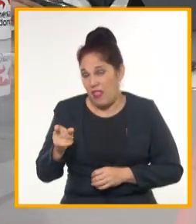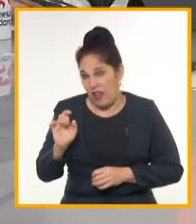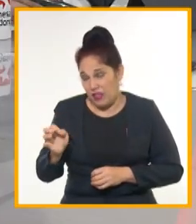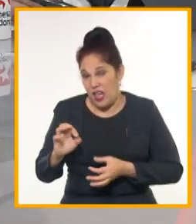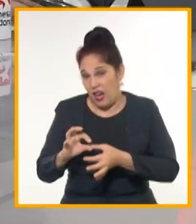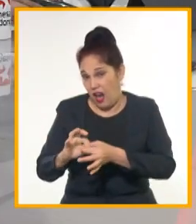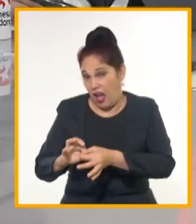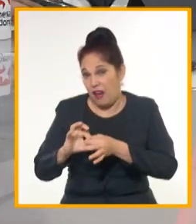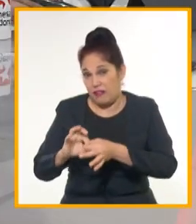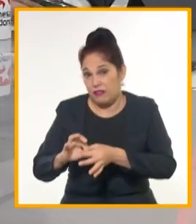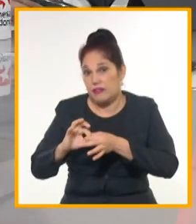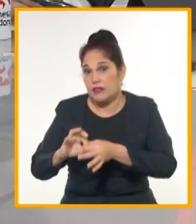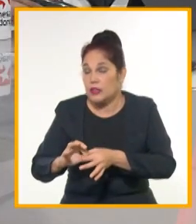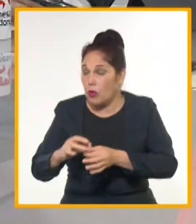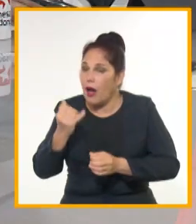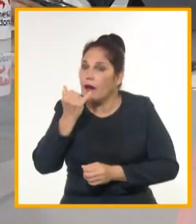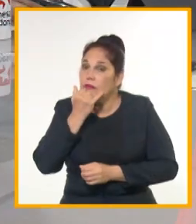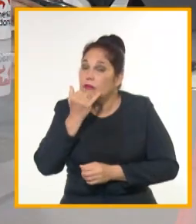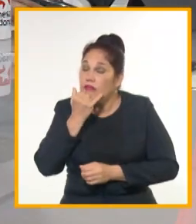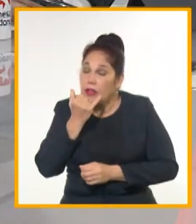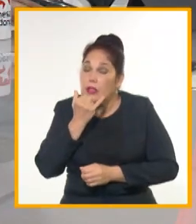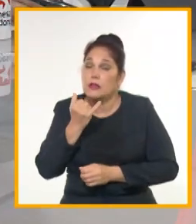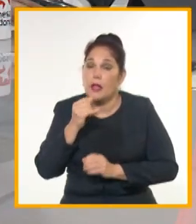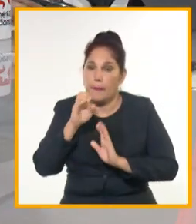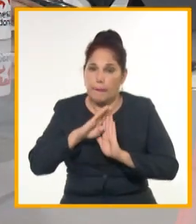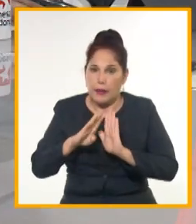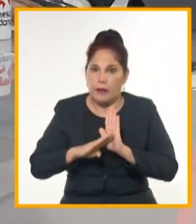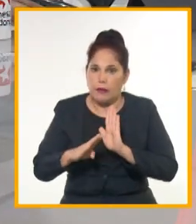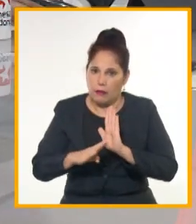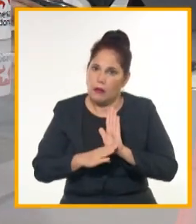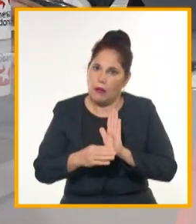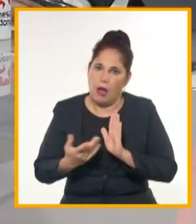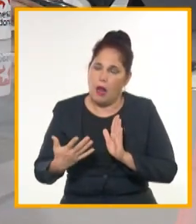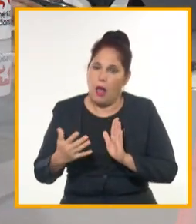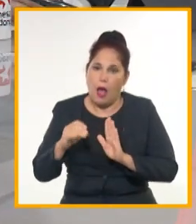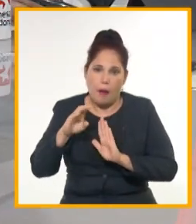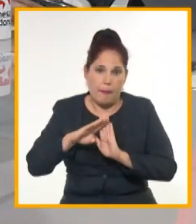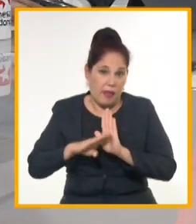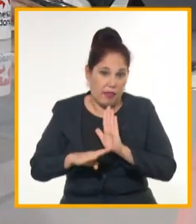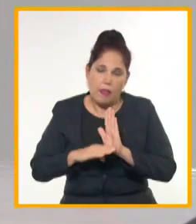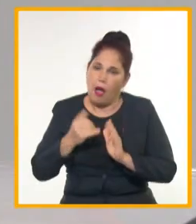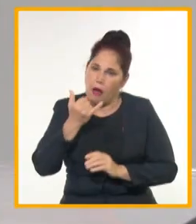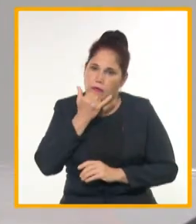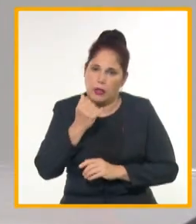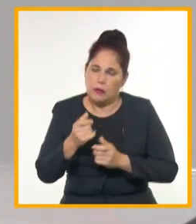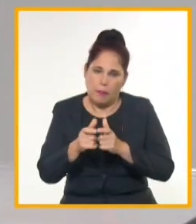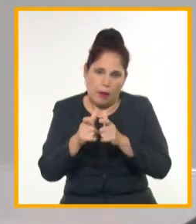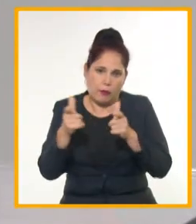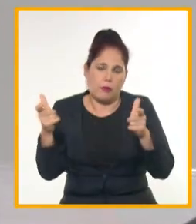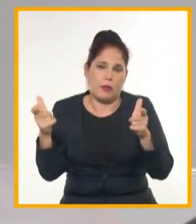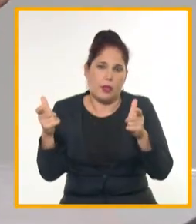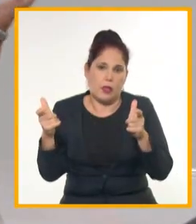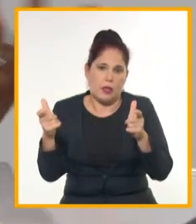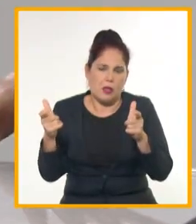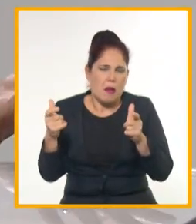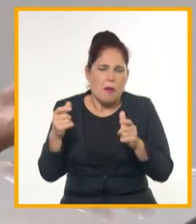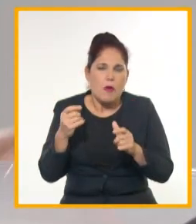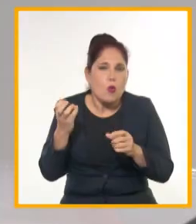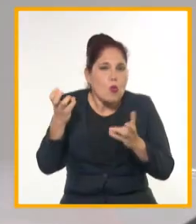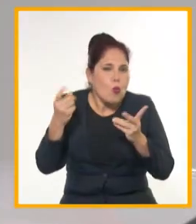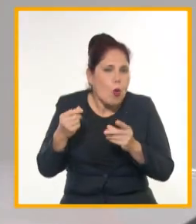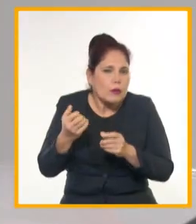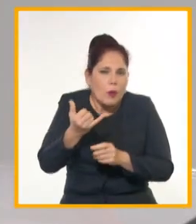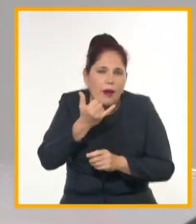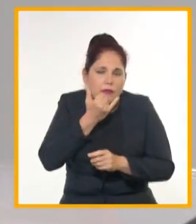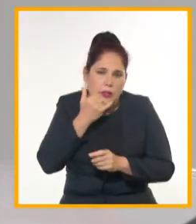que tenga el impacto de esta medida. Sí, va a tener obviamente un impacto, pero su magnitud todavía para mí no es